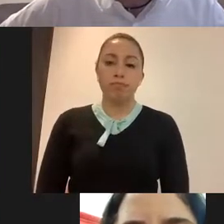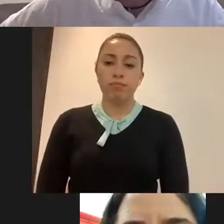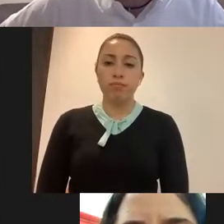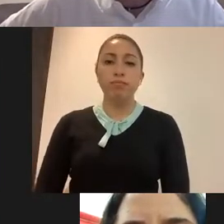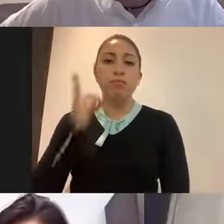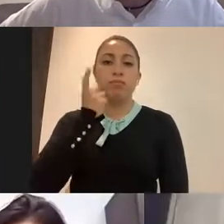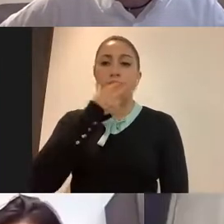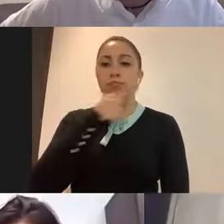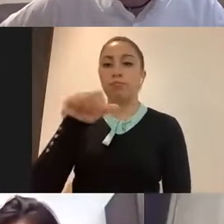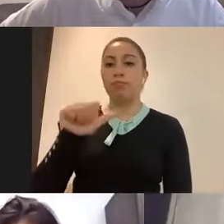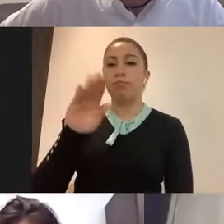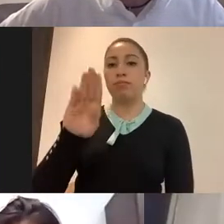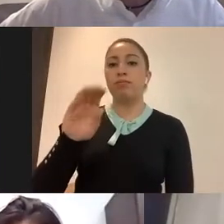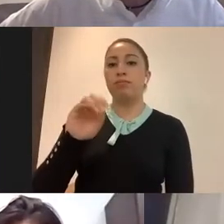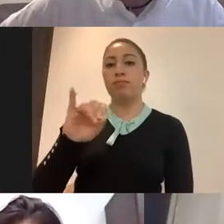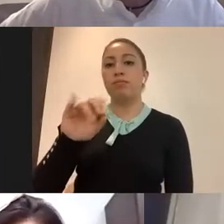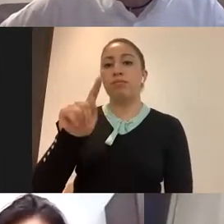Fernando José Boy Pizarro.